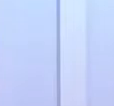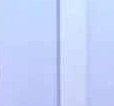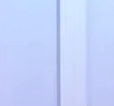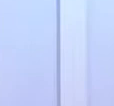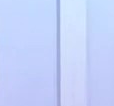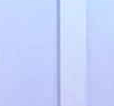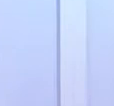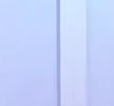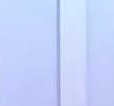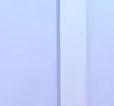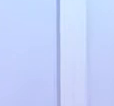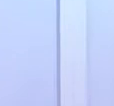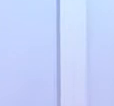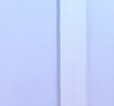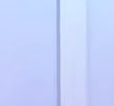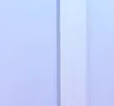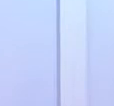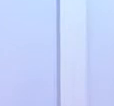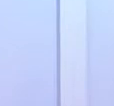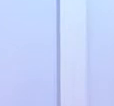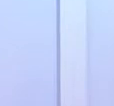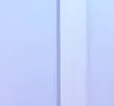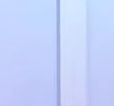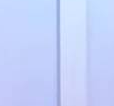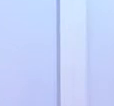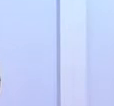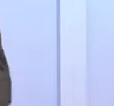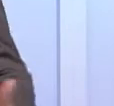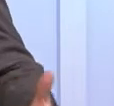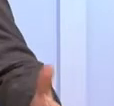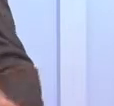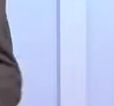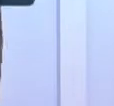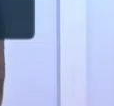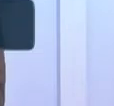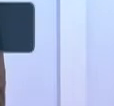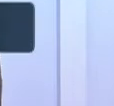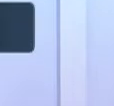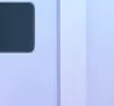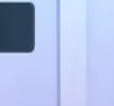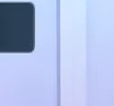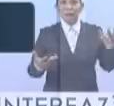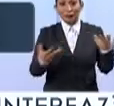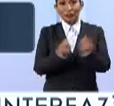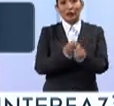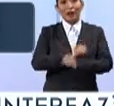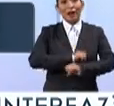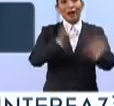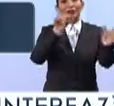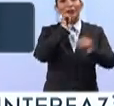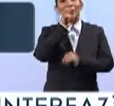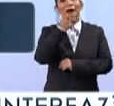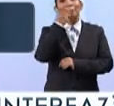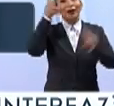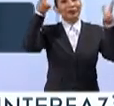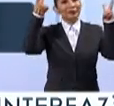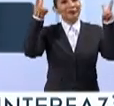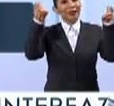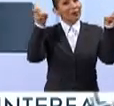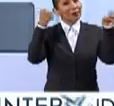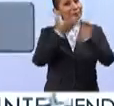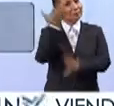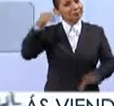hola qué tal muy buenos días amigos de interfaz es un gusto saludarles cerrar una semana con todos ustedes y por supuesto hablar de temas